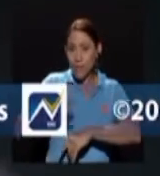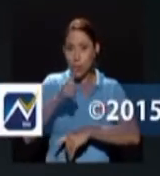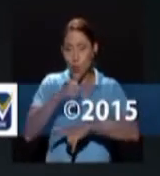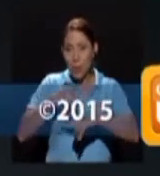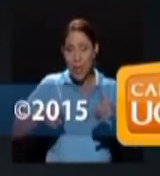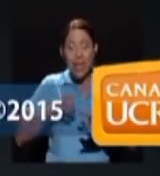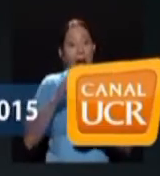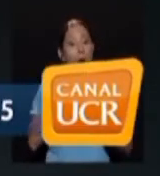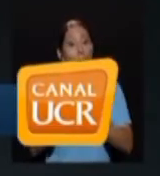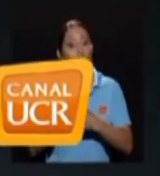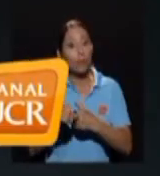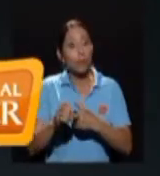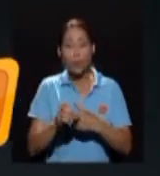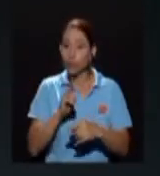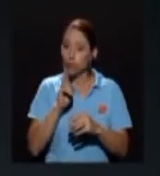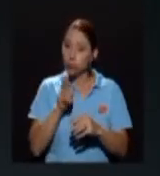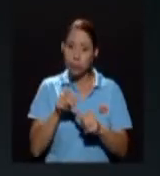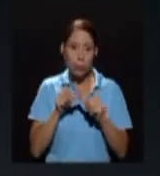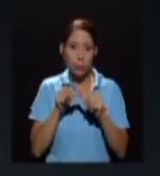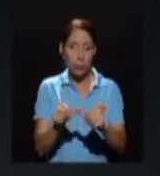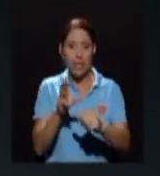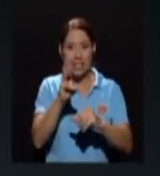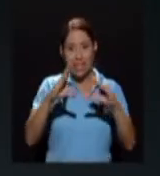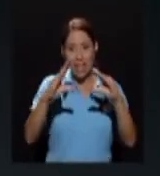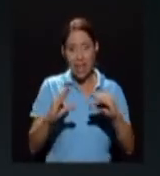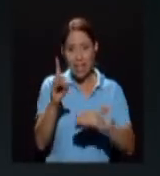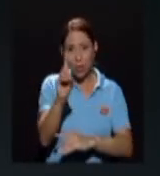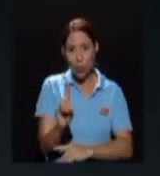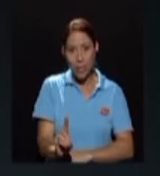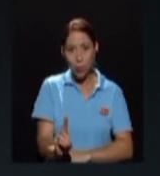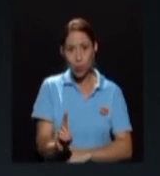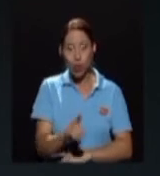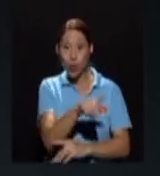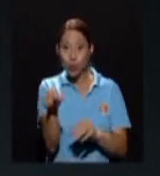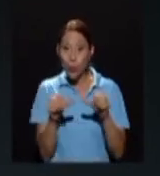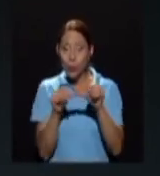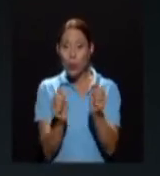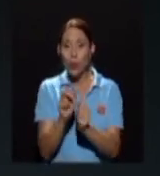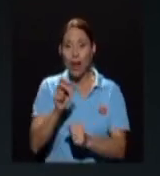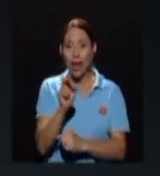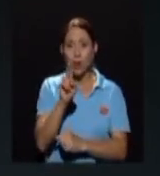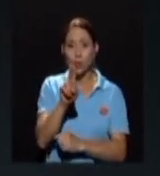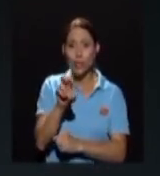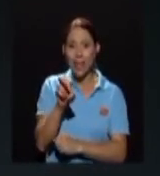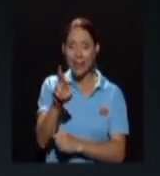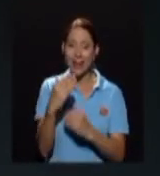el mantenido de las 6 de la tarde de los domingos, y quédense con Canal UCR.